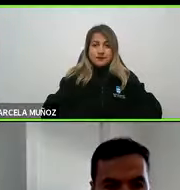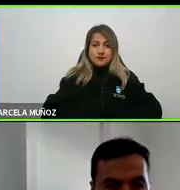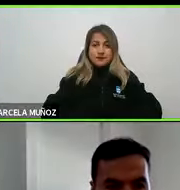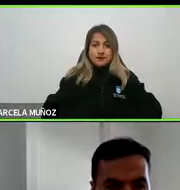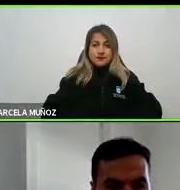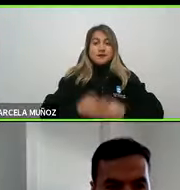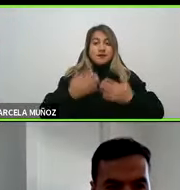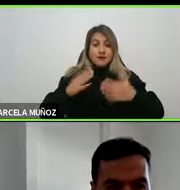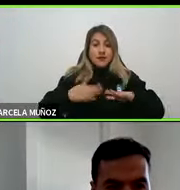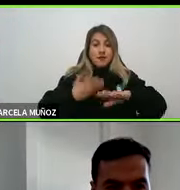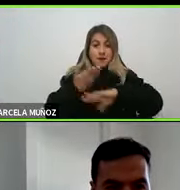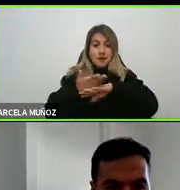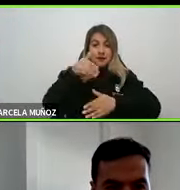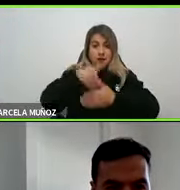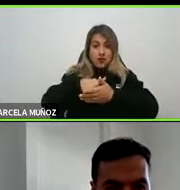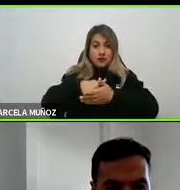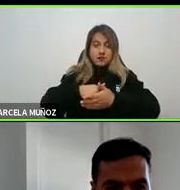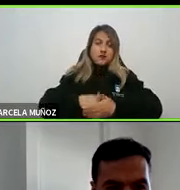Vamos a votación.